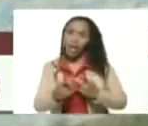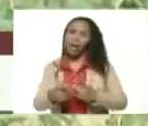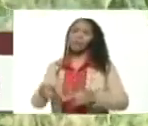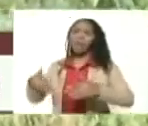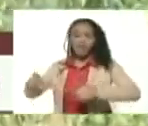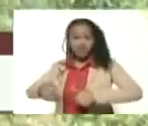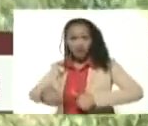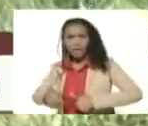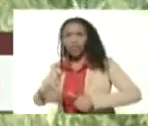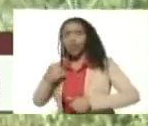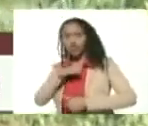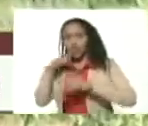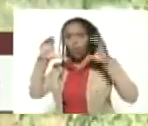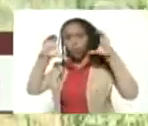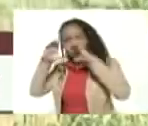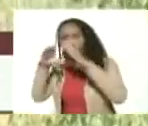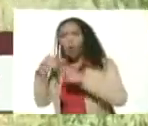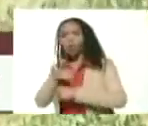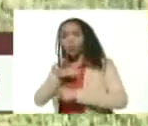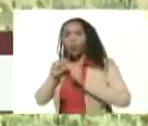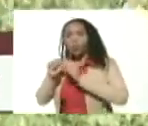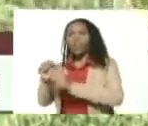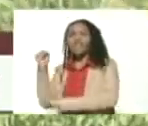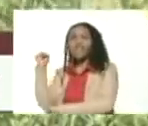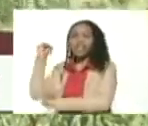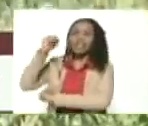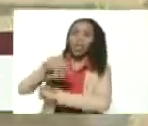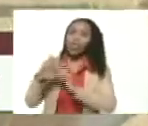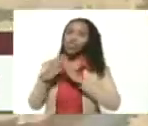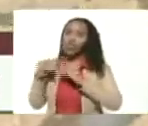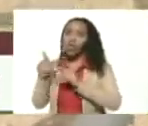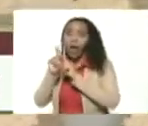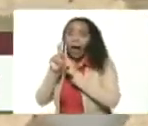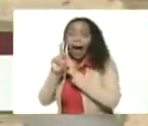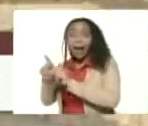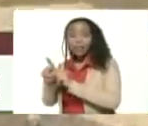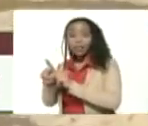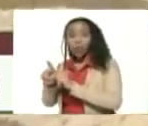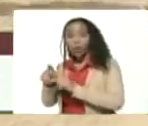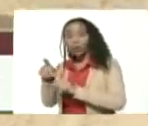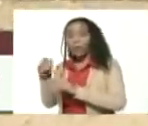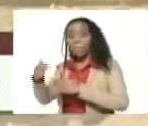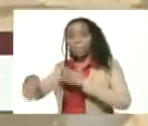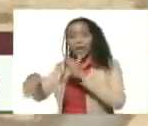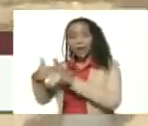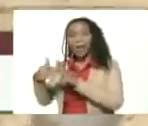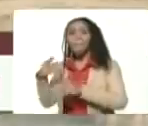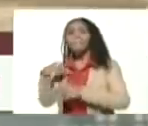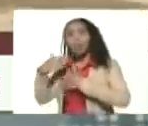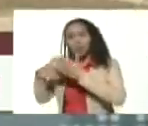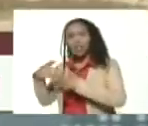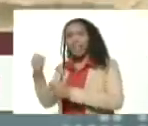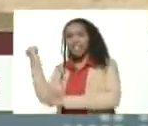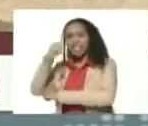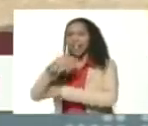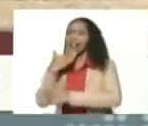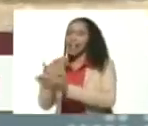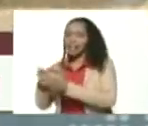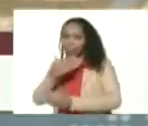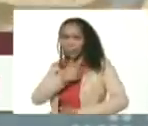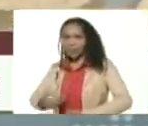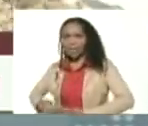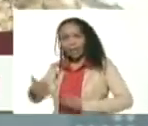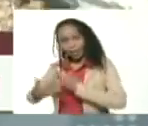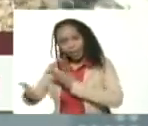dedicación, nosotros vamos a seguir venciendo todos estos obstáculos. Producir es vencer. Gracias, presidente.